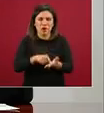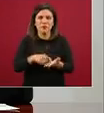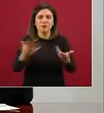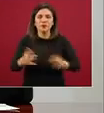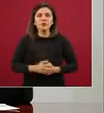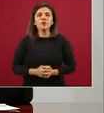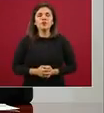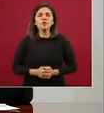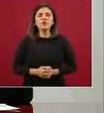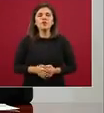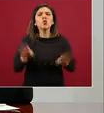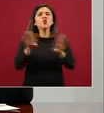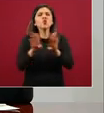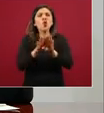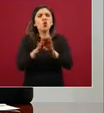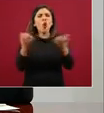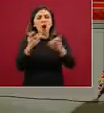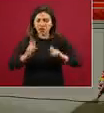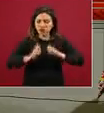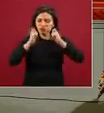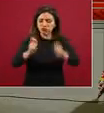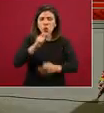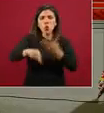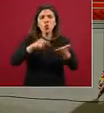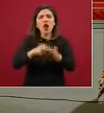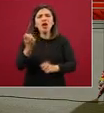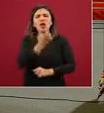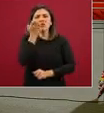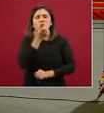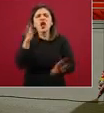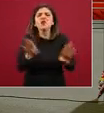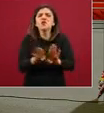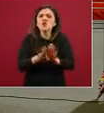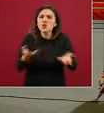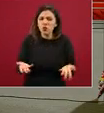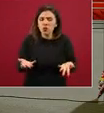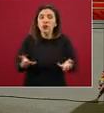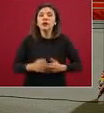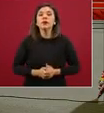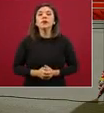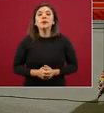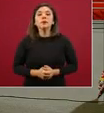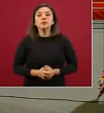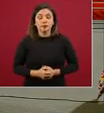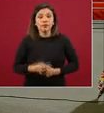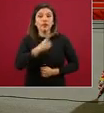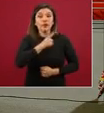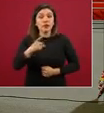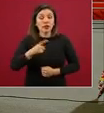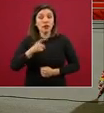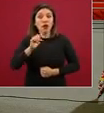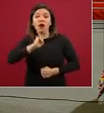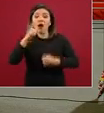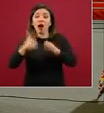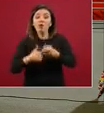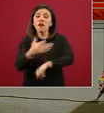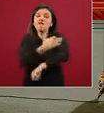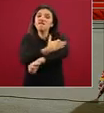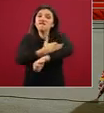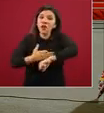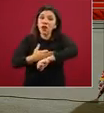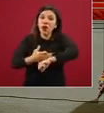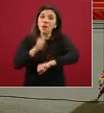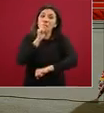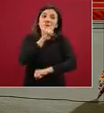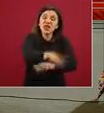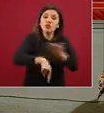los criterios para realizar este proceso de asignación de escuelas? Que tuvieran algún familiar en